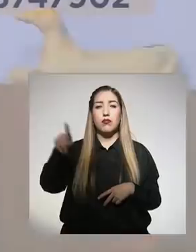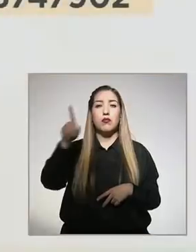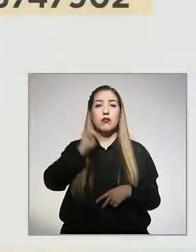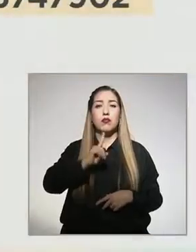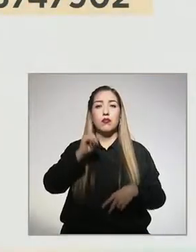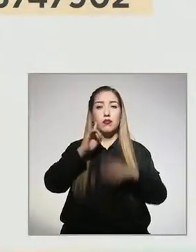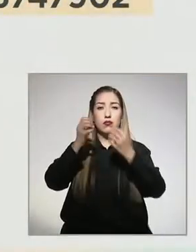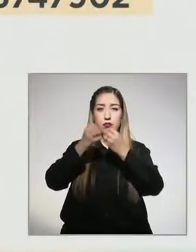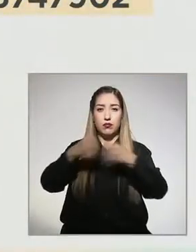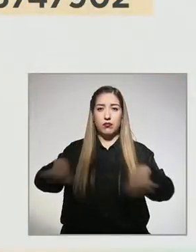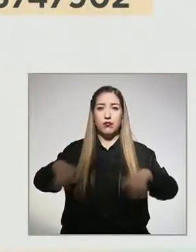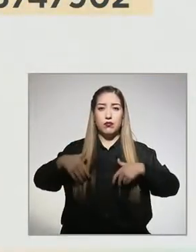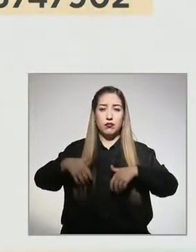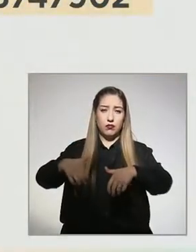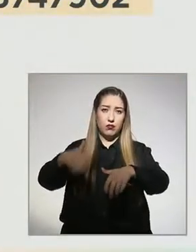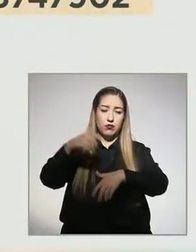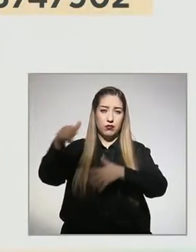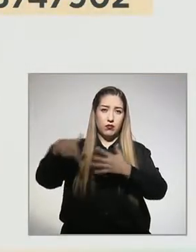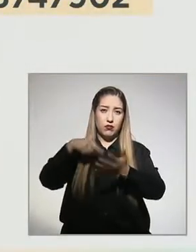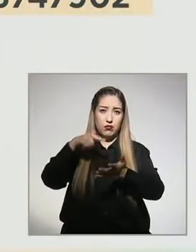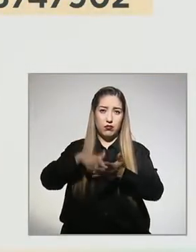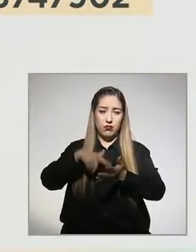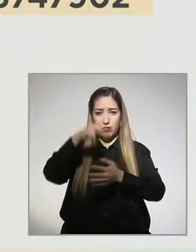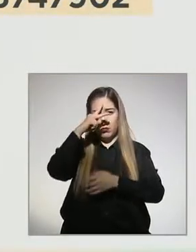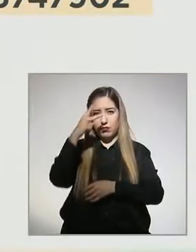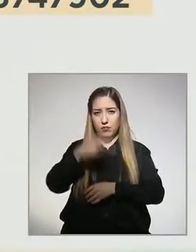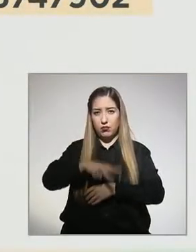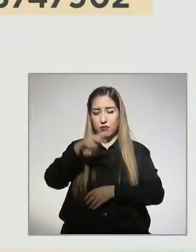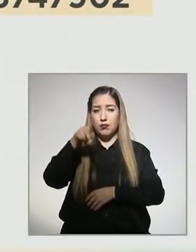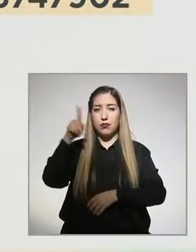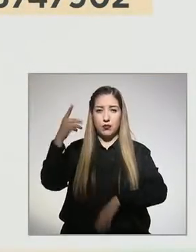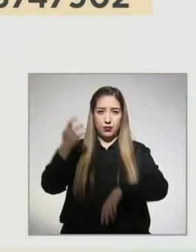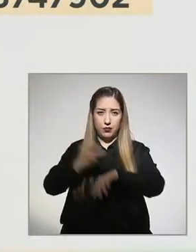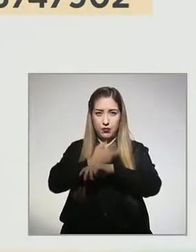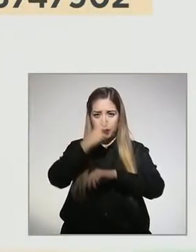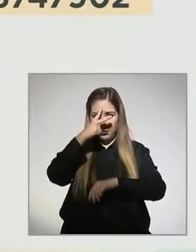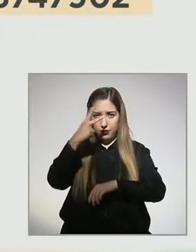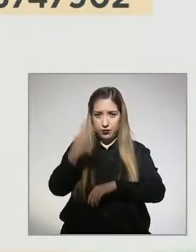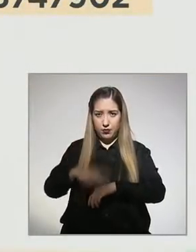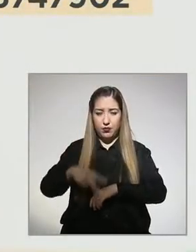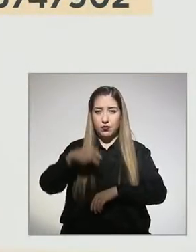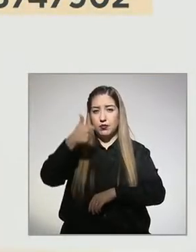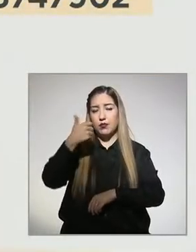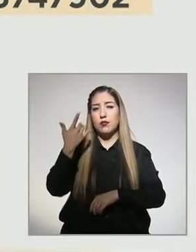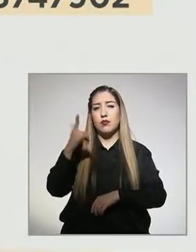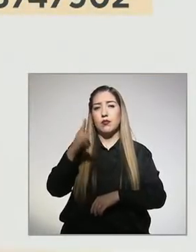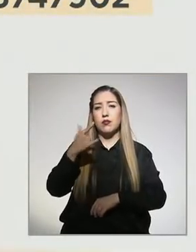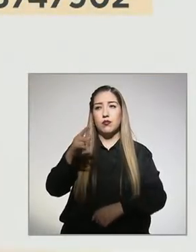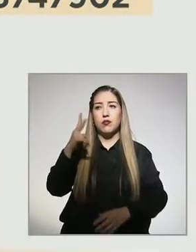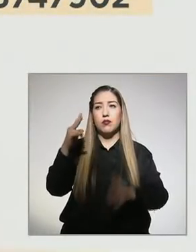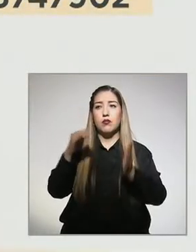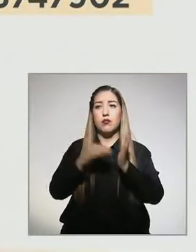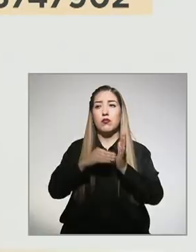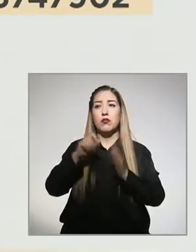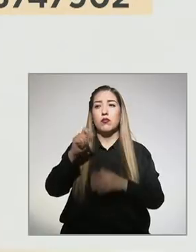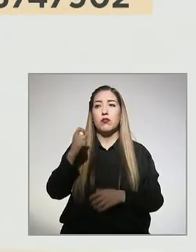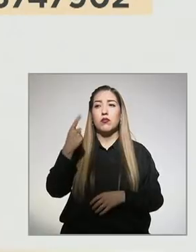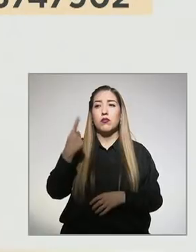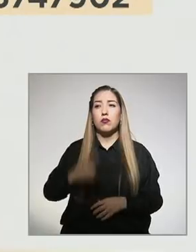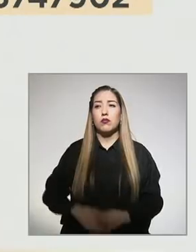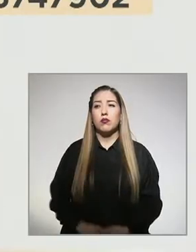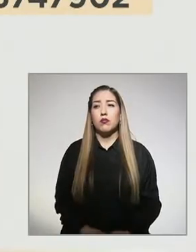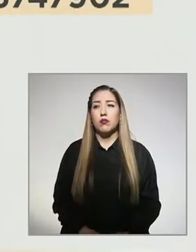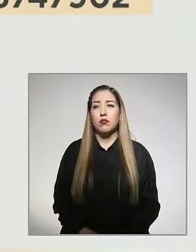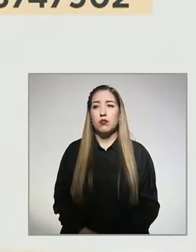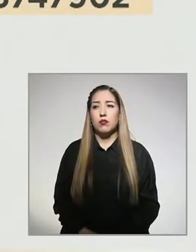en la Colonia México, municipio Naucalpan de Juárez, Estado de México, el 6 de julio del 2021. Una foto de Ailín aparece